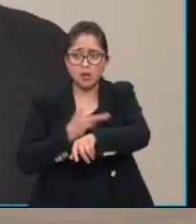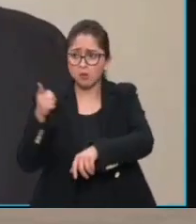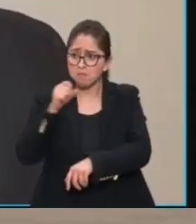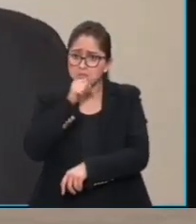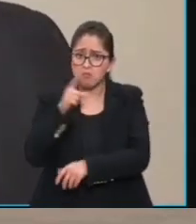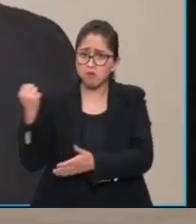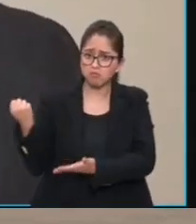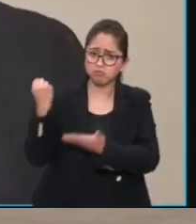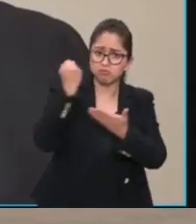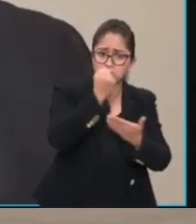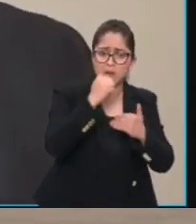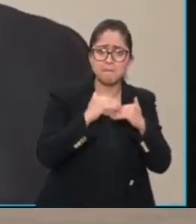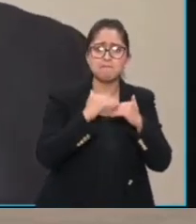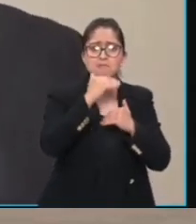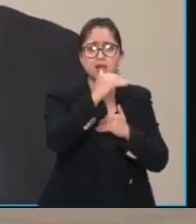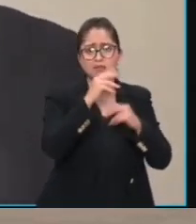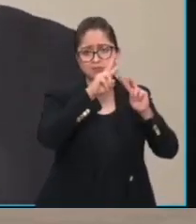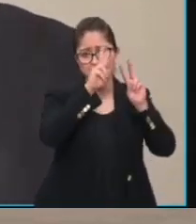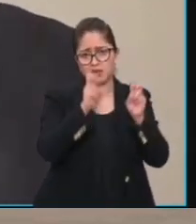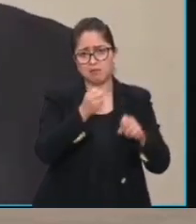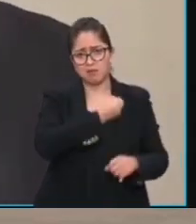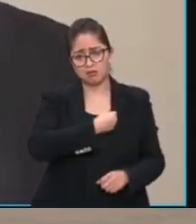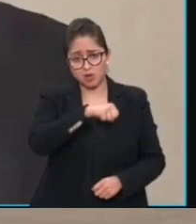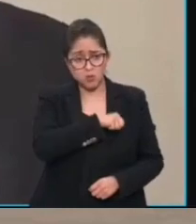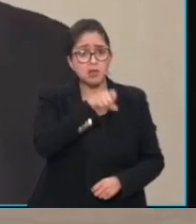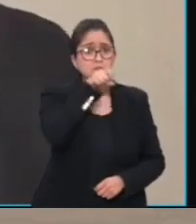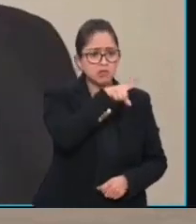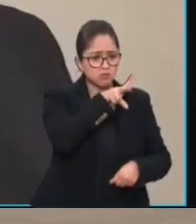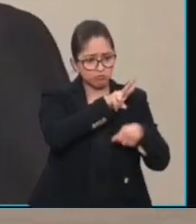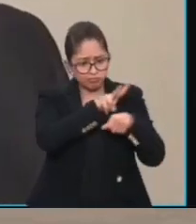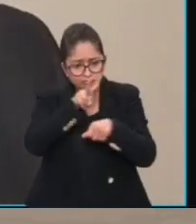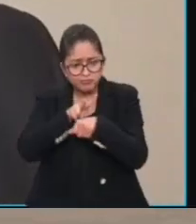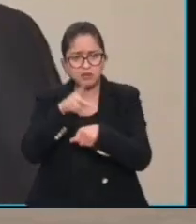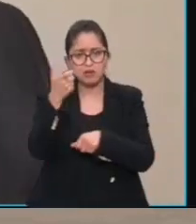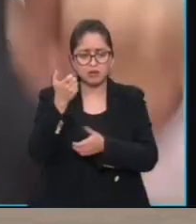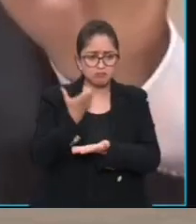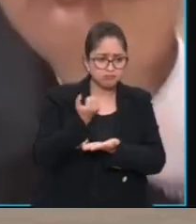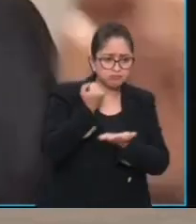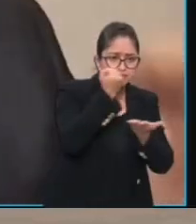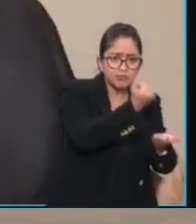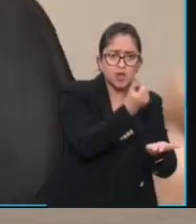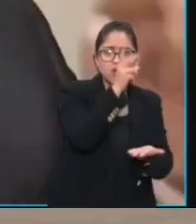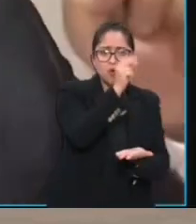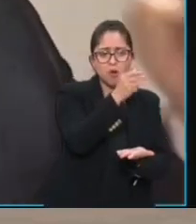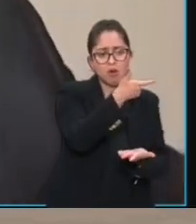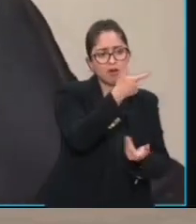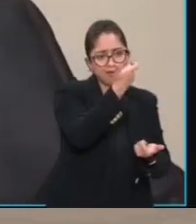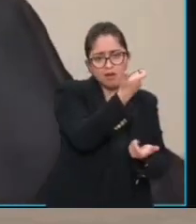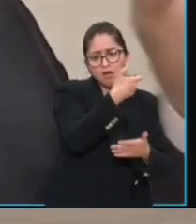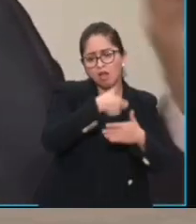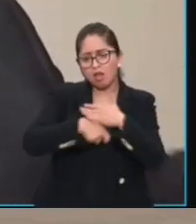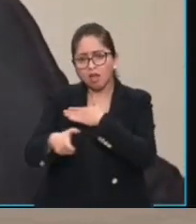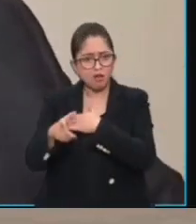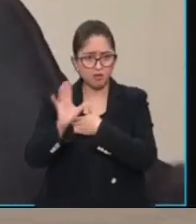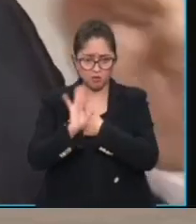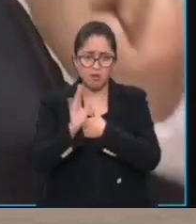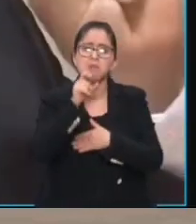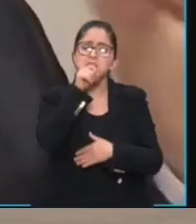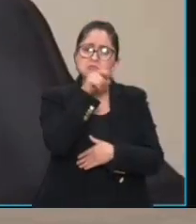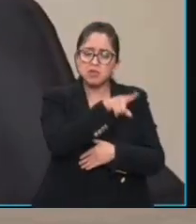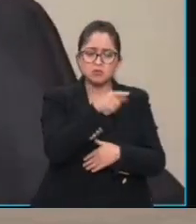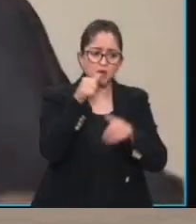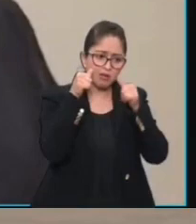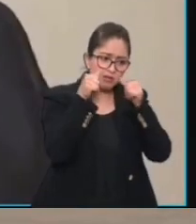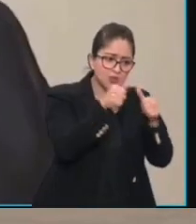presupuesto al sector salud, que vigilen que haya un ejercicio del gasto adecuado, que no haya subejercicio, que se aplique en vacunas,